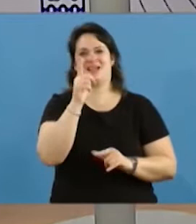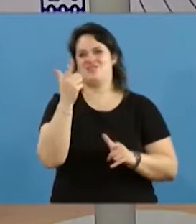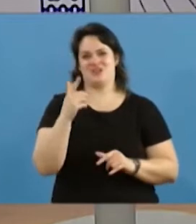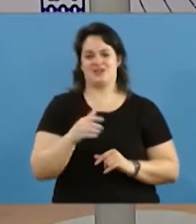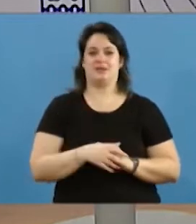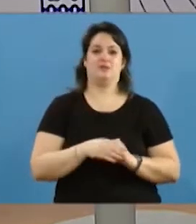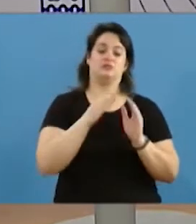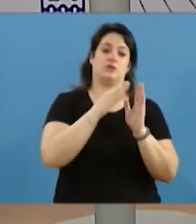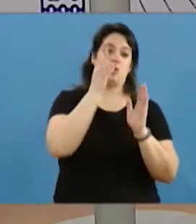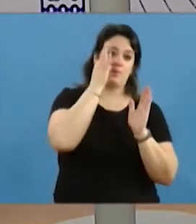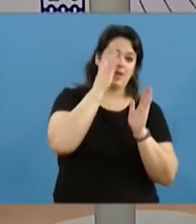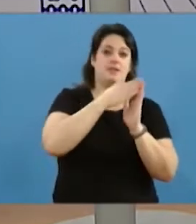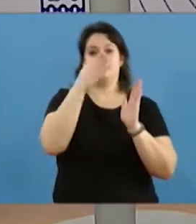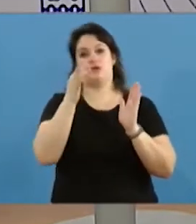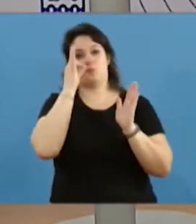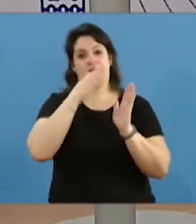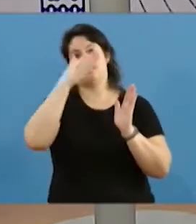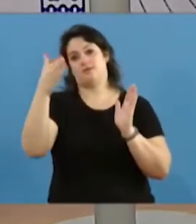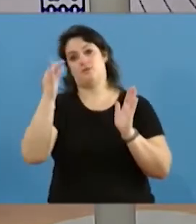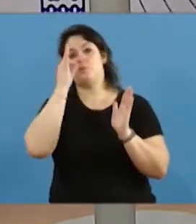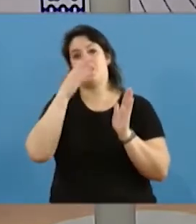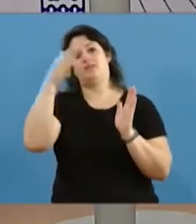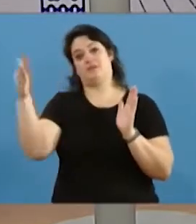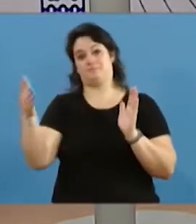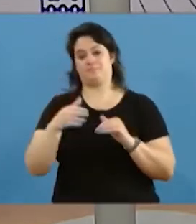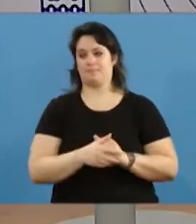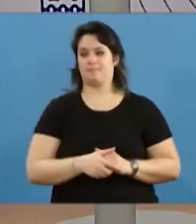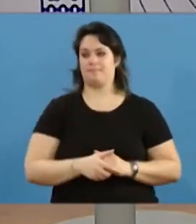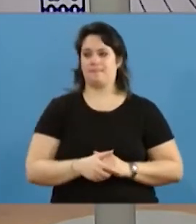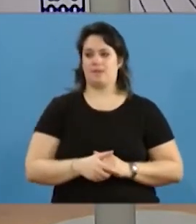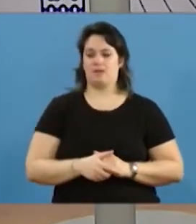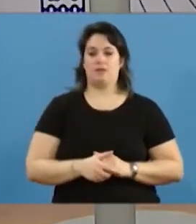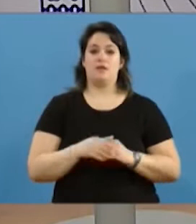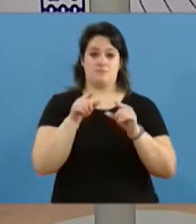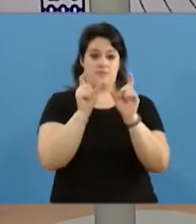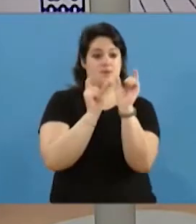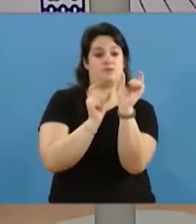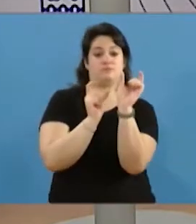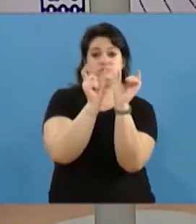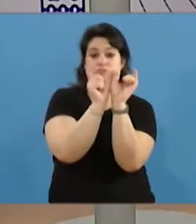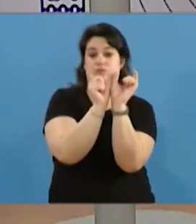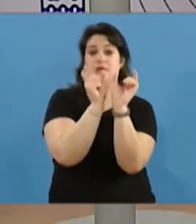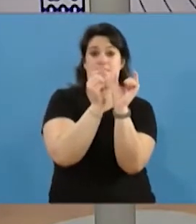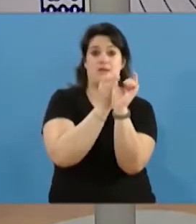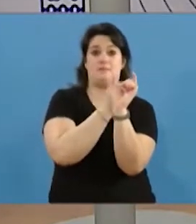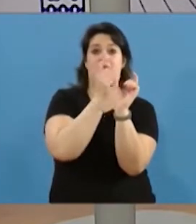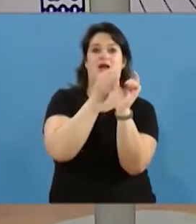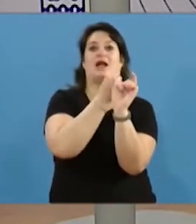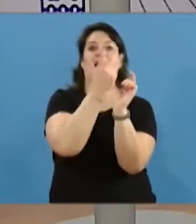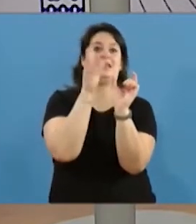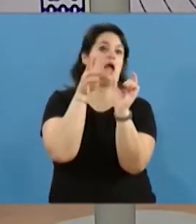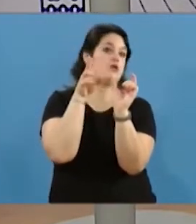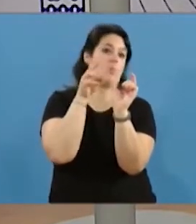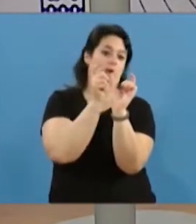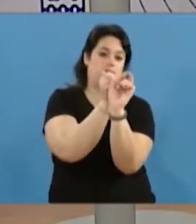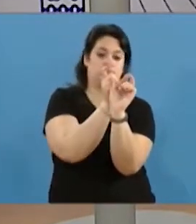De 20 en 20. ¿Qué es importante tener en cuenta? Que siempre la misma medida corresponda a la misma cantidad.